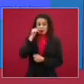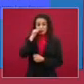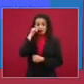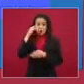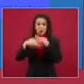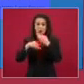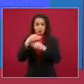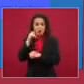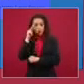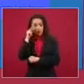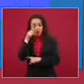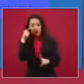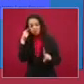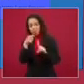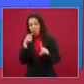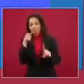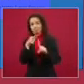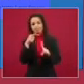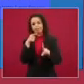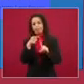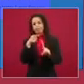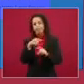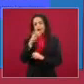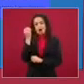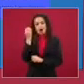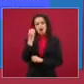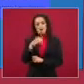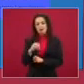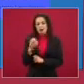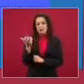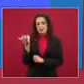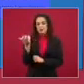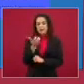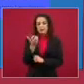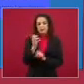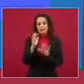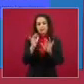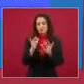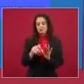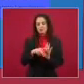el objetivo principal.